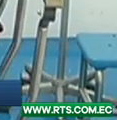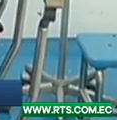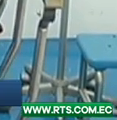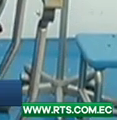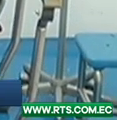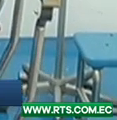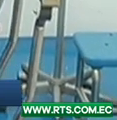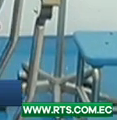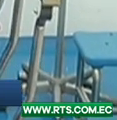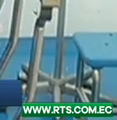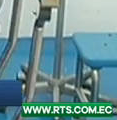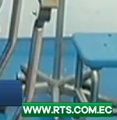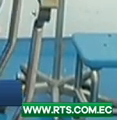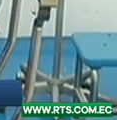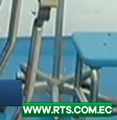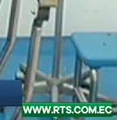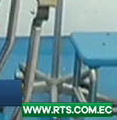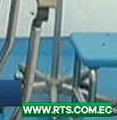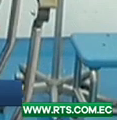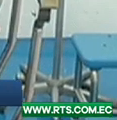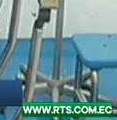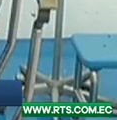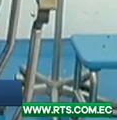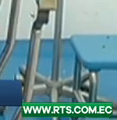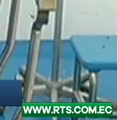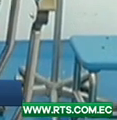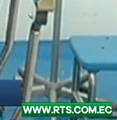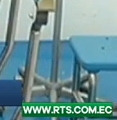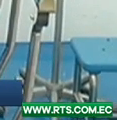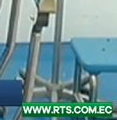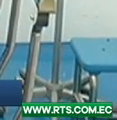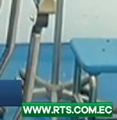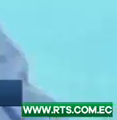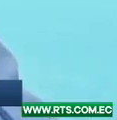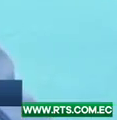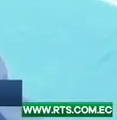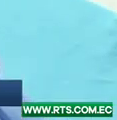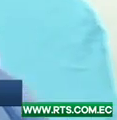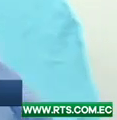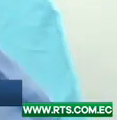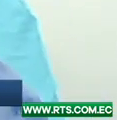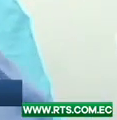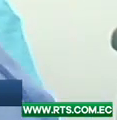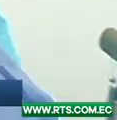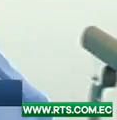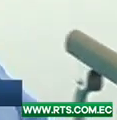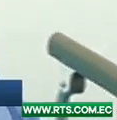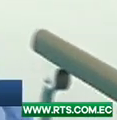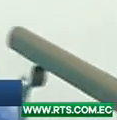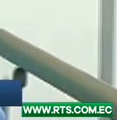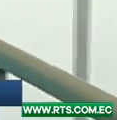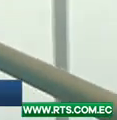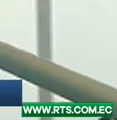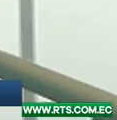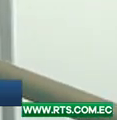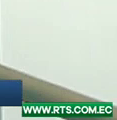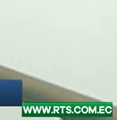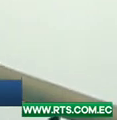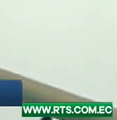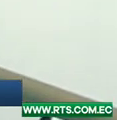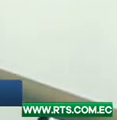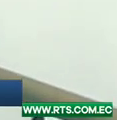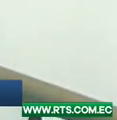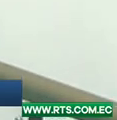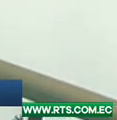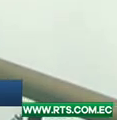atención este hombre sordomudo está afilado en el hospital abel gilbert de guayaquil y no sabe el lenguaje de señas ni